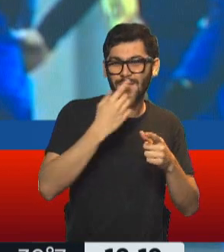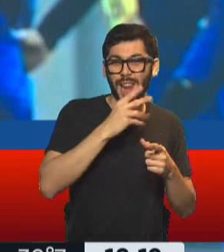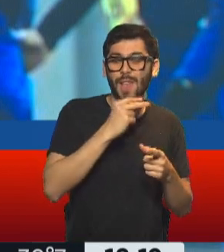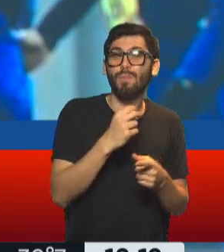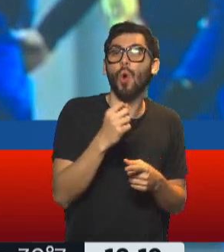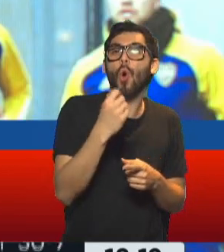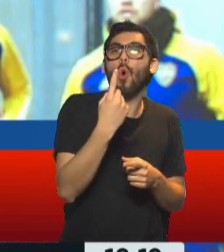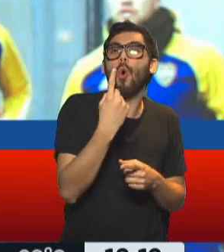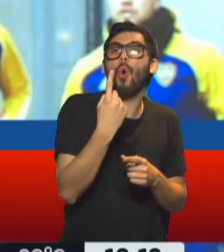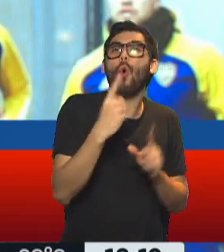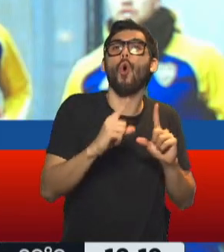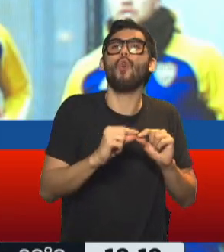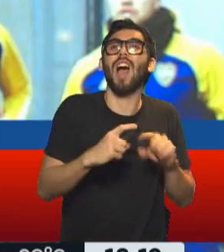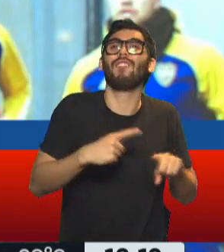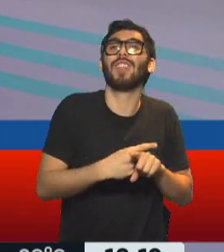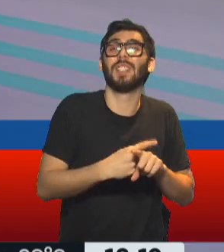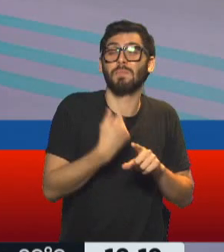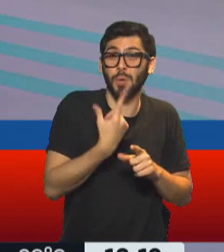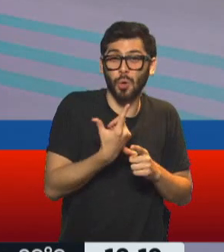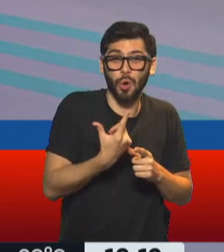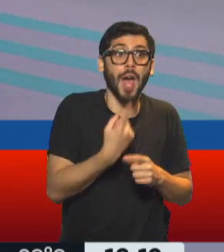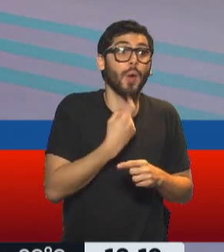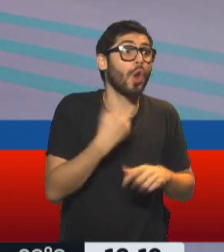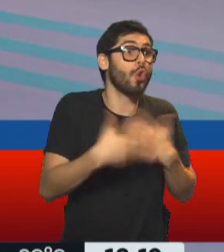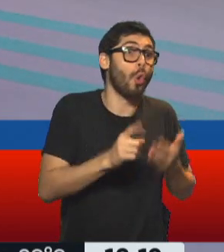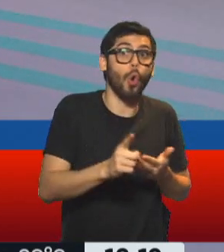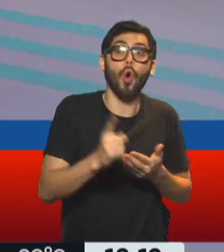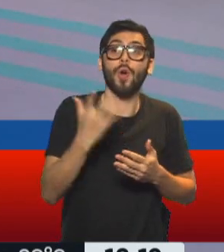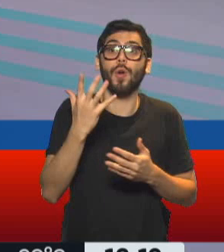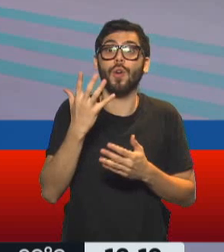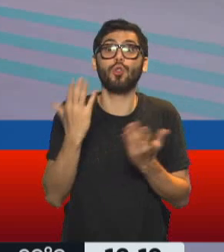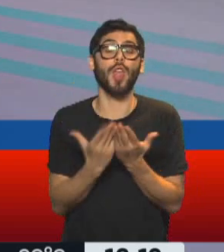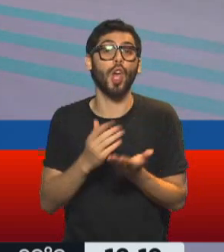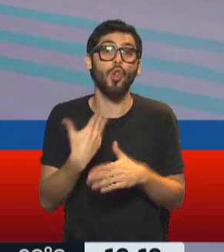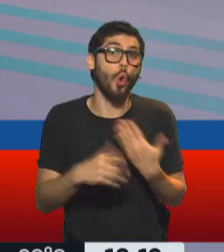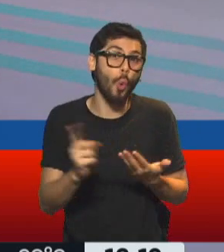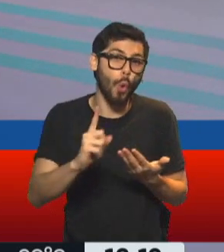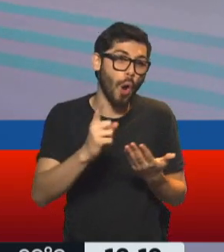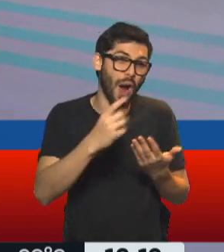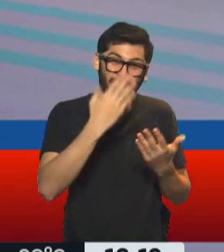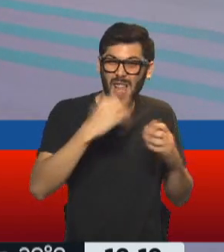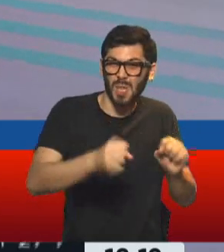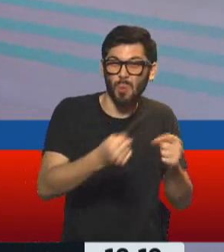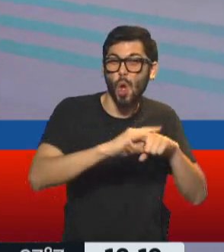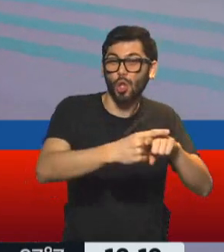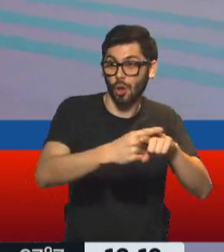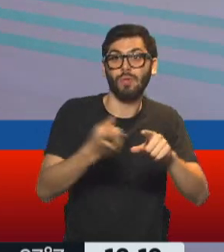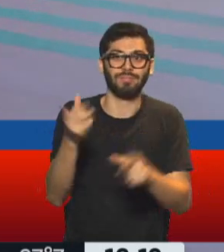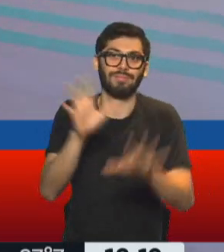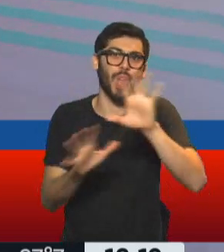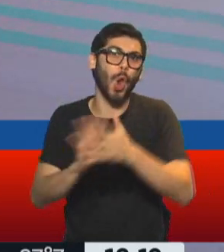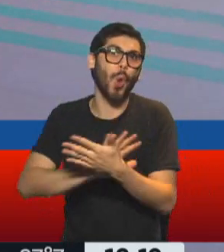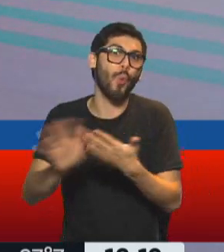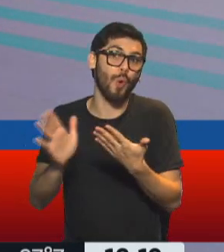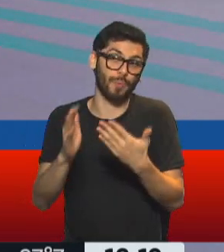y valió para nada. Incompleta, no jugó Estudiantes, no jugó River con Atlético Tucumán, no valió para nada. Se armó el nuevo campeonato que fue la Copa